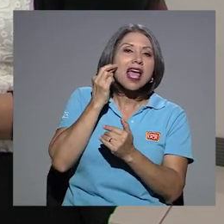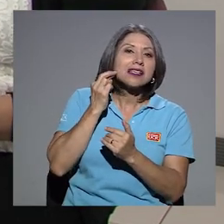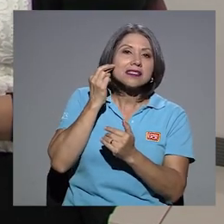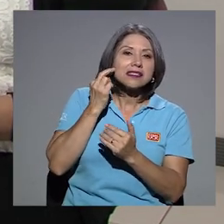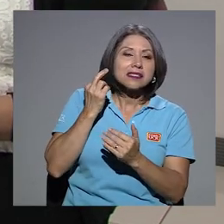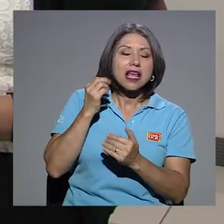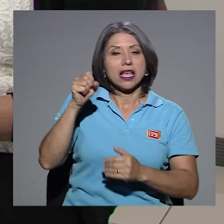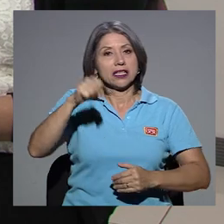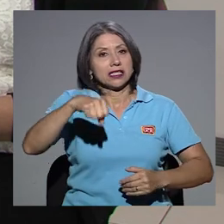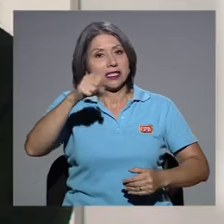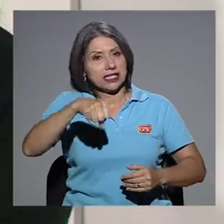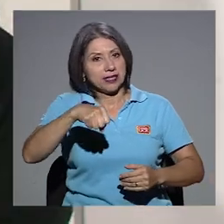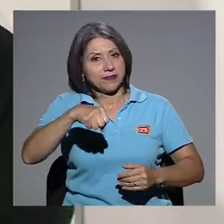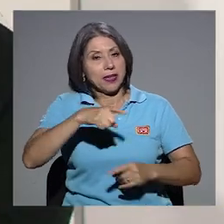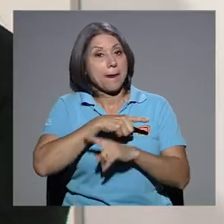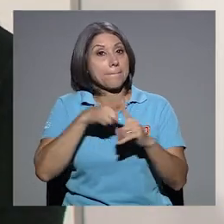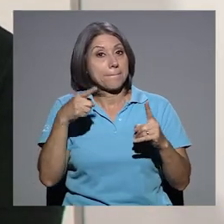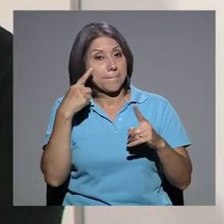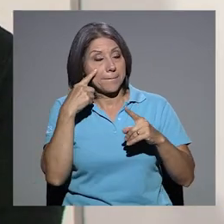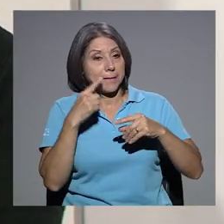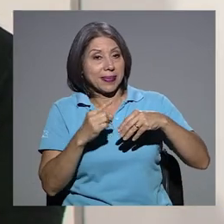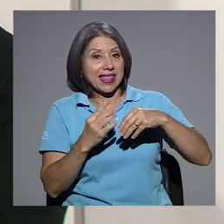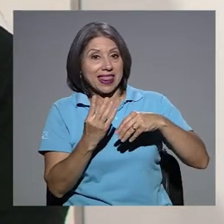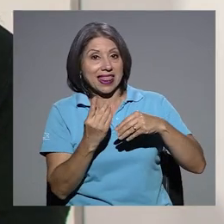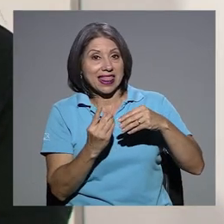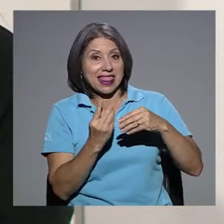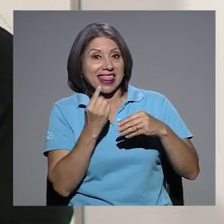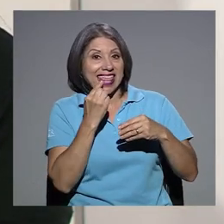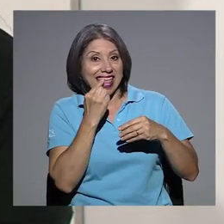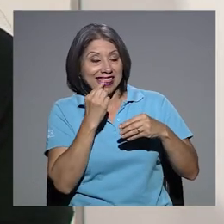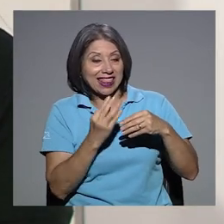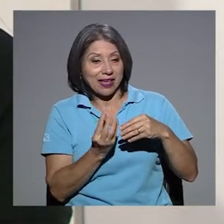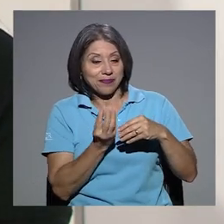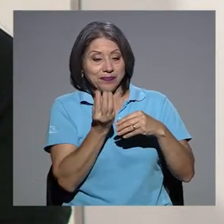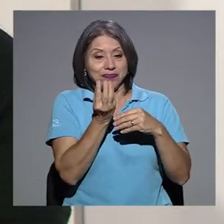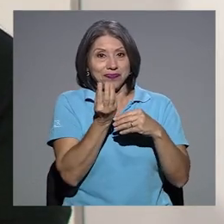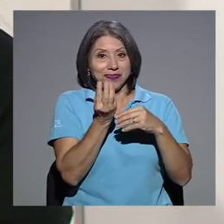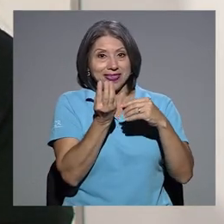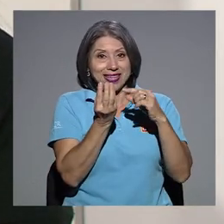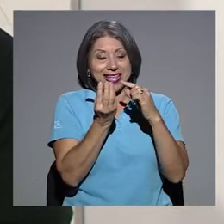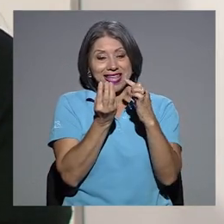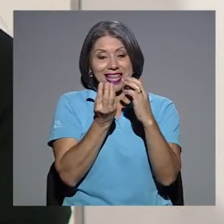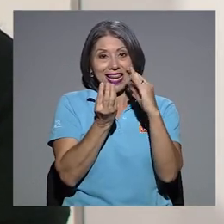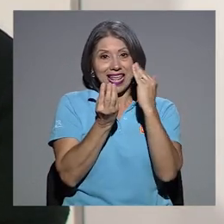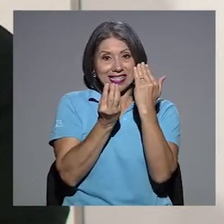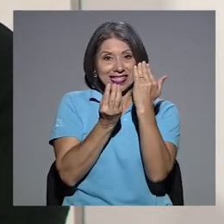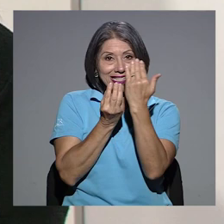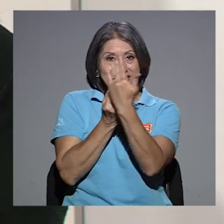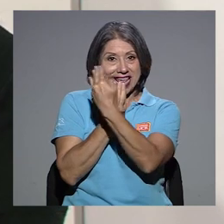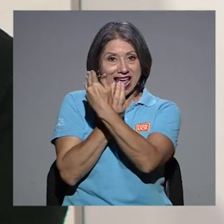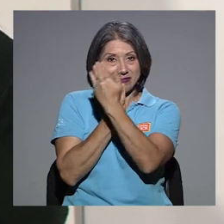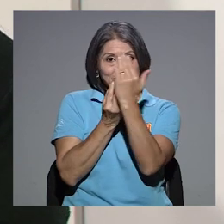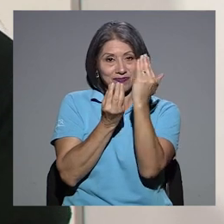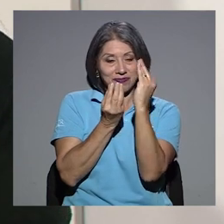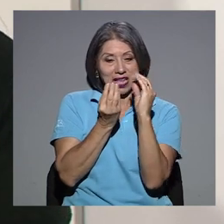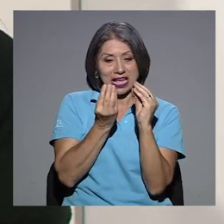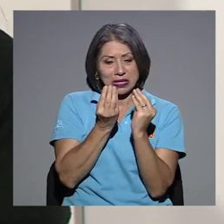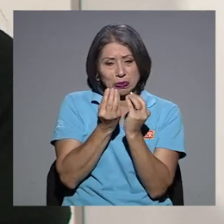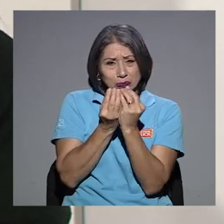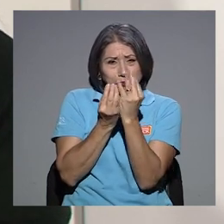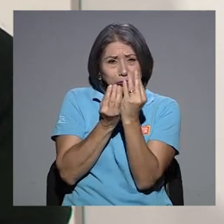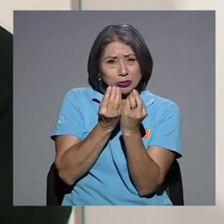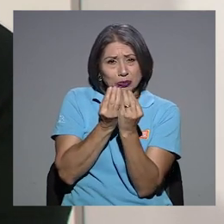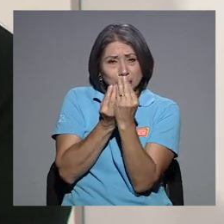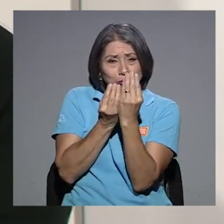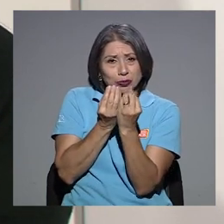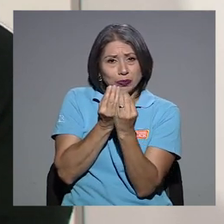que pasa es que entre diente y encía hay un surco, hay un espacio, entonces ese espacio se llena de bacterias todos los